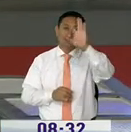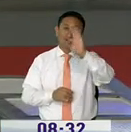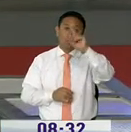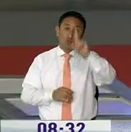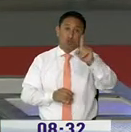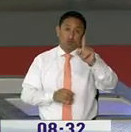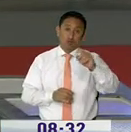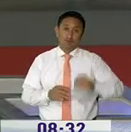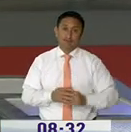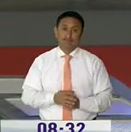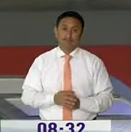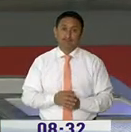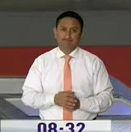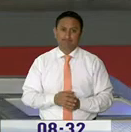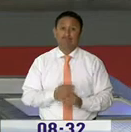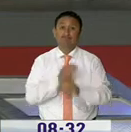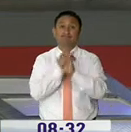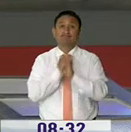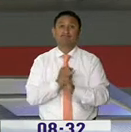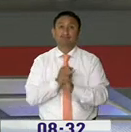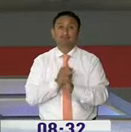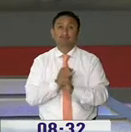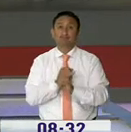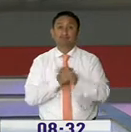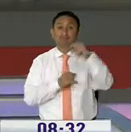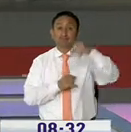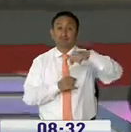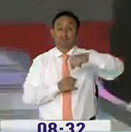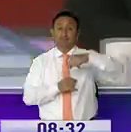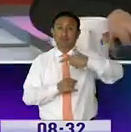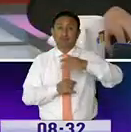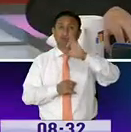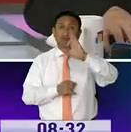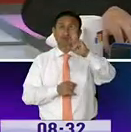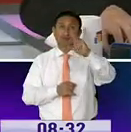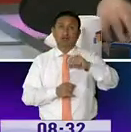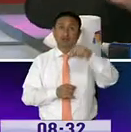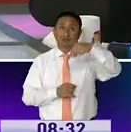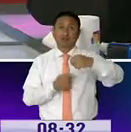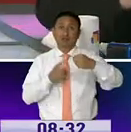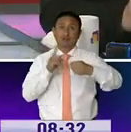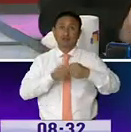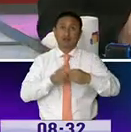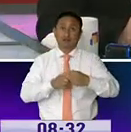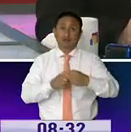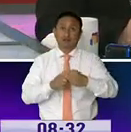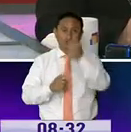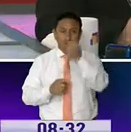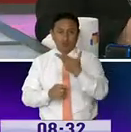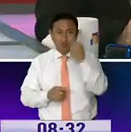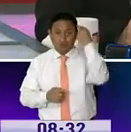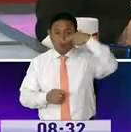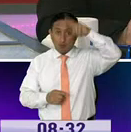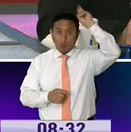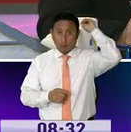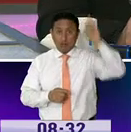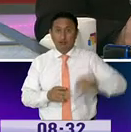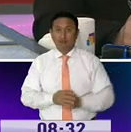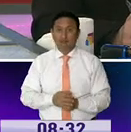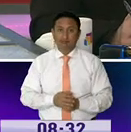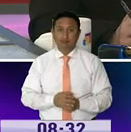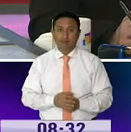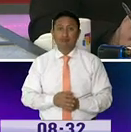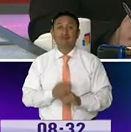ECU911. Ingeniero Zapata, desde los estudios centrales de Televicentro en la ciudad de Quito, le saluda Roberto Álvarez Vandenberg.